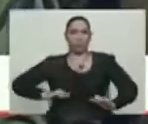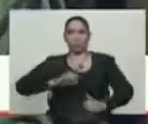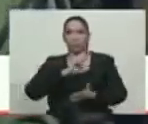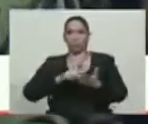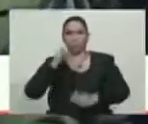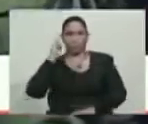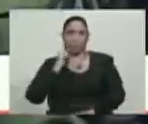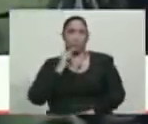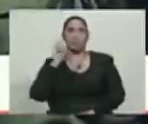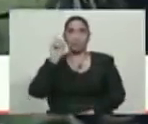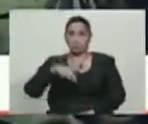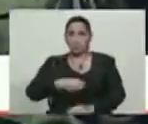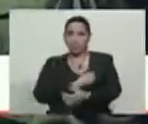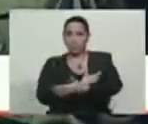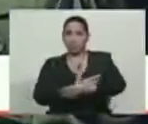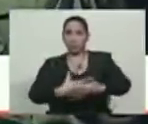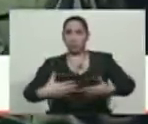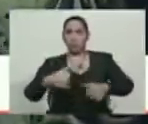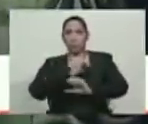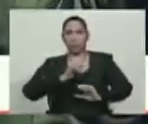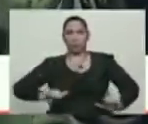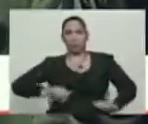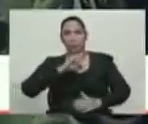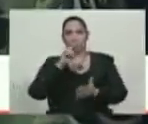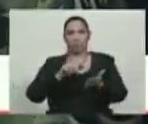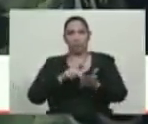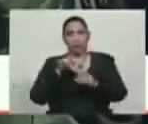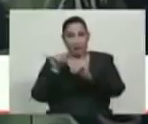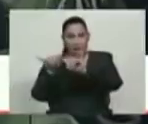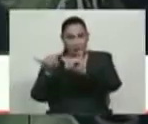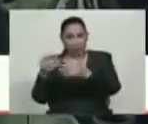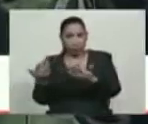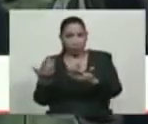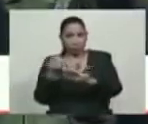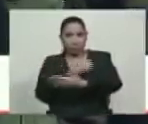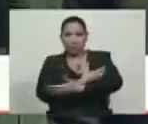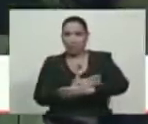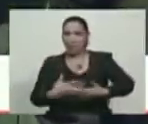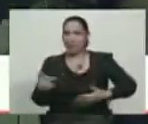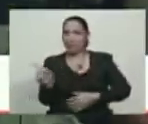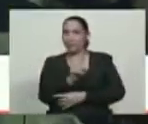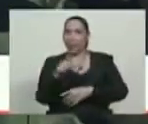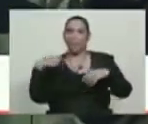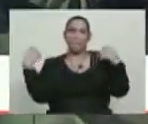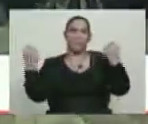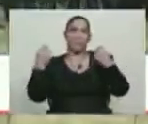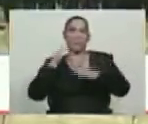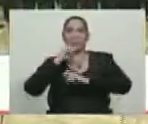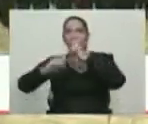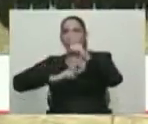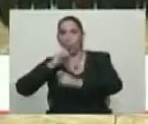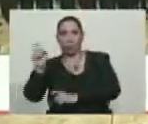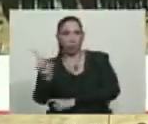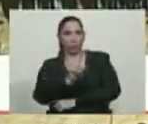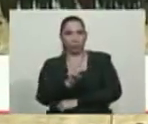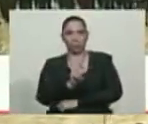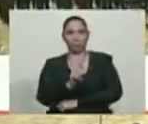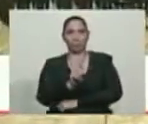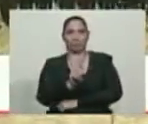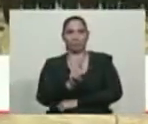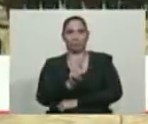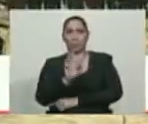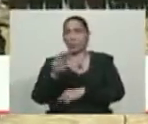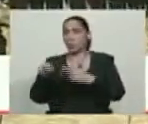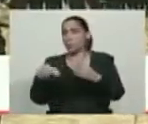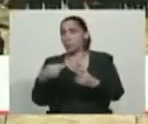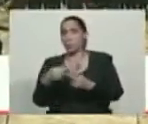derramó sangre. Y esa sangre no es para promover el odio, no. Nunca